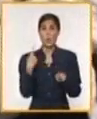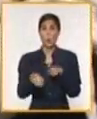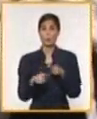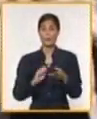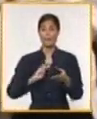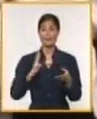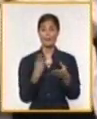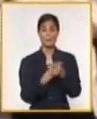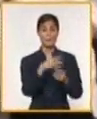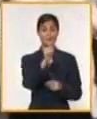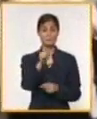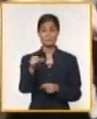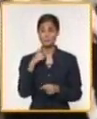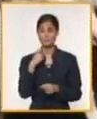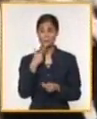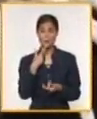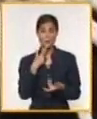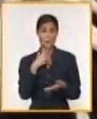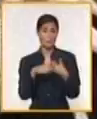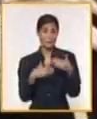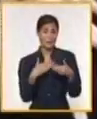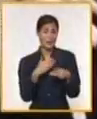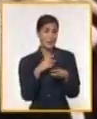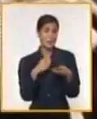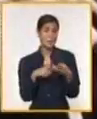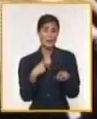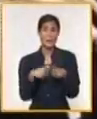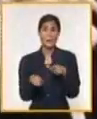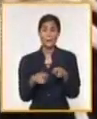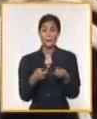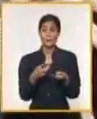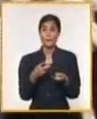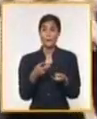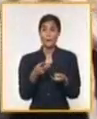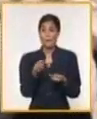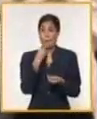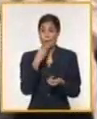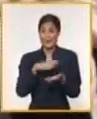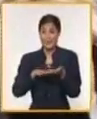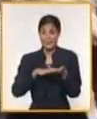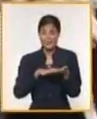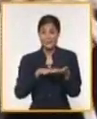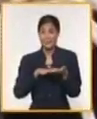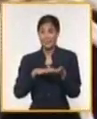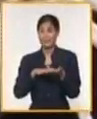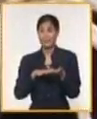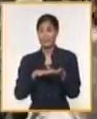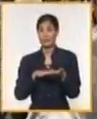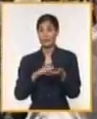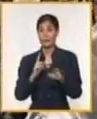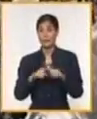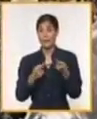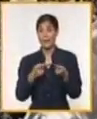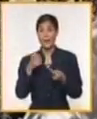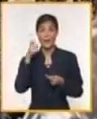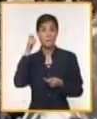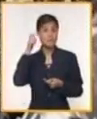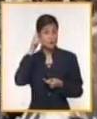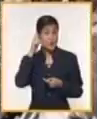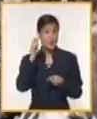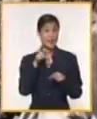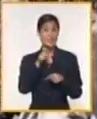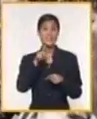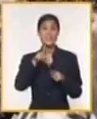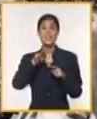prestaciones. Es por las políticas que Cristina hizo durante su gobierno. El equipo de prensa